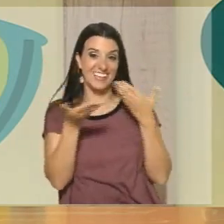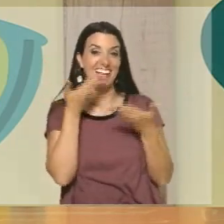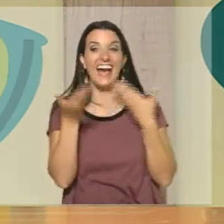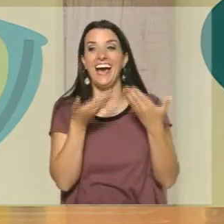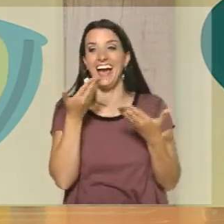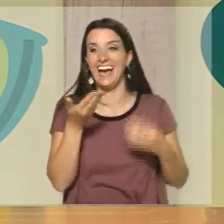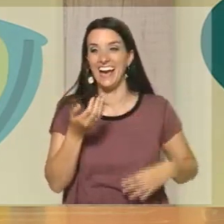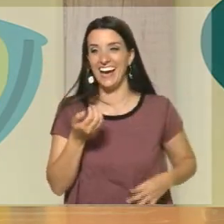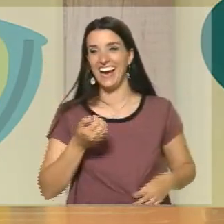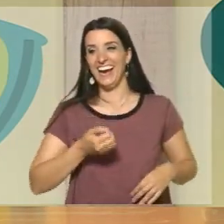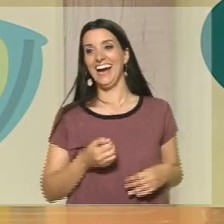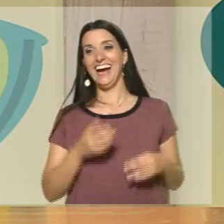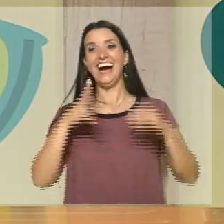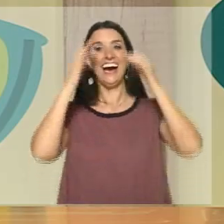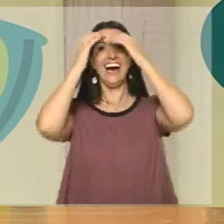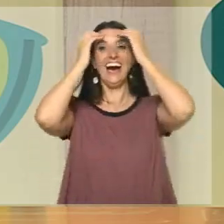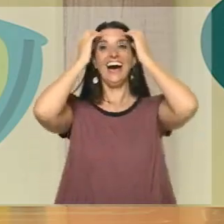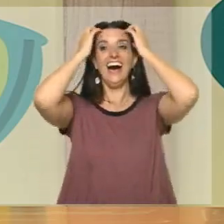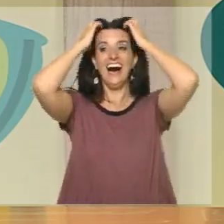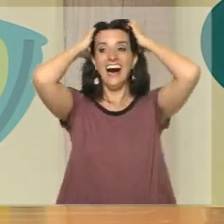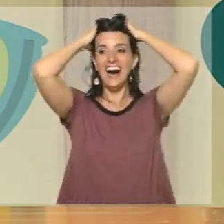fuimos compañeros. Tomá, querían que cante.